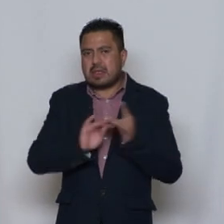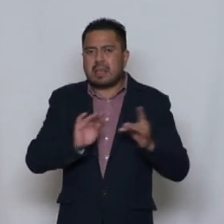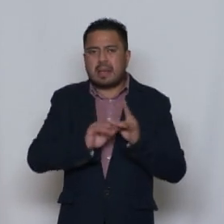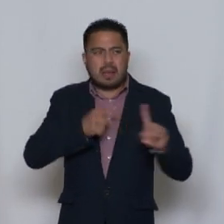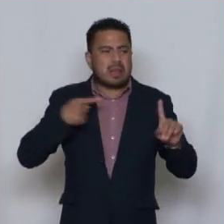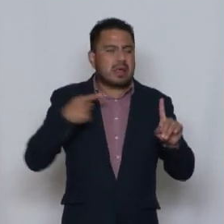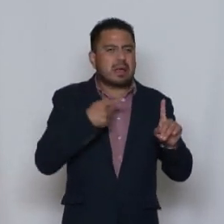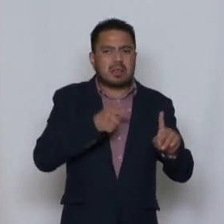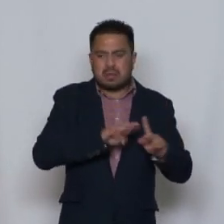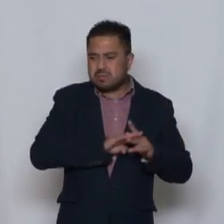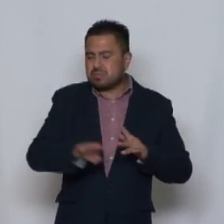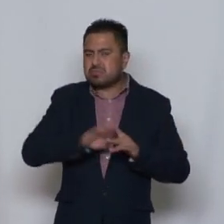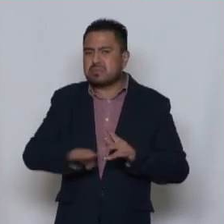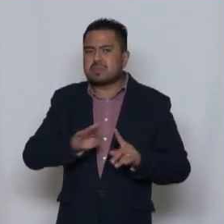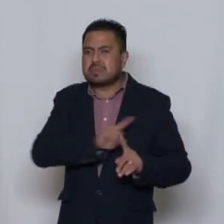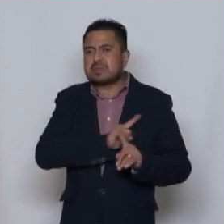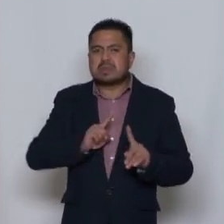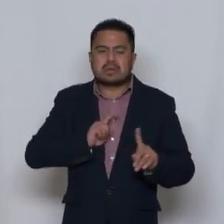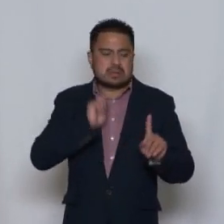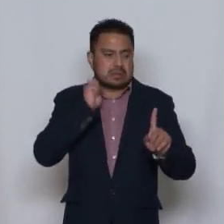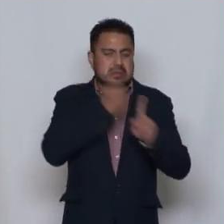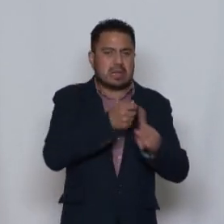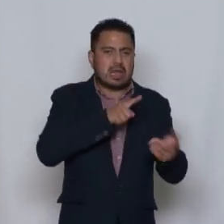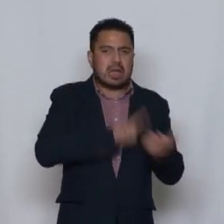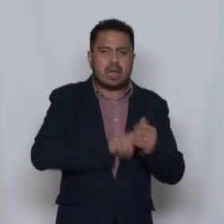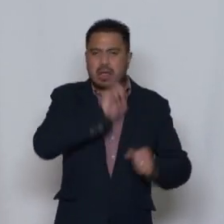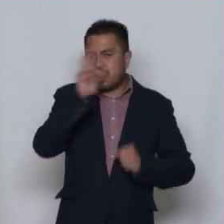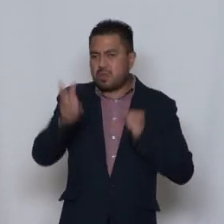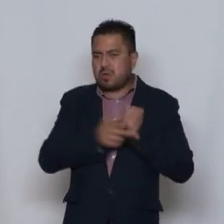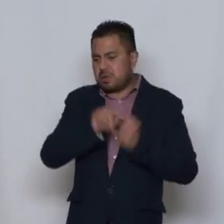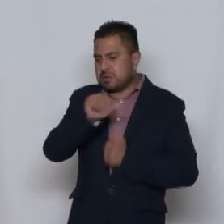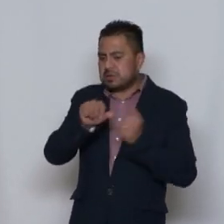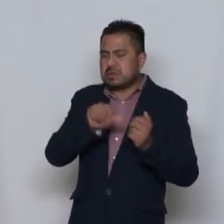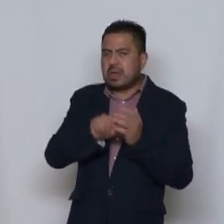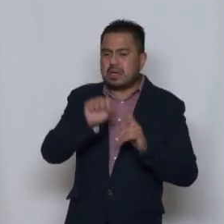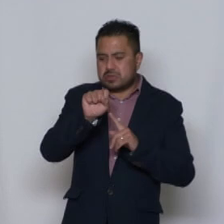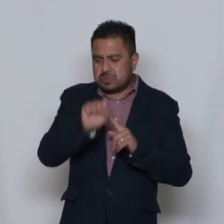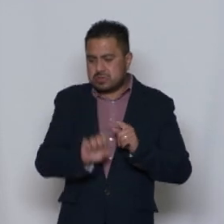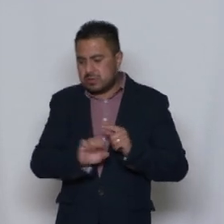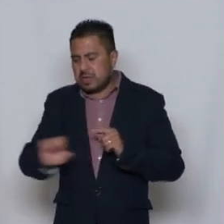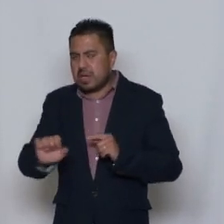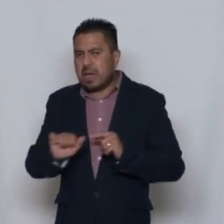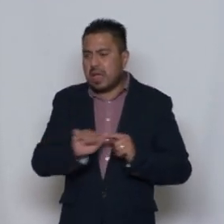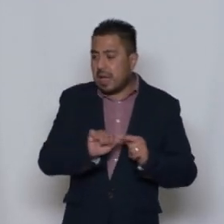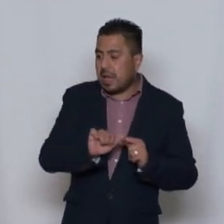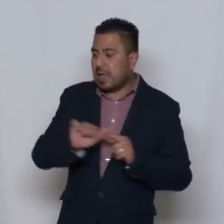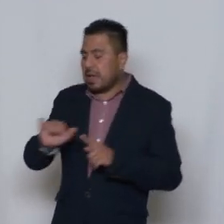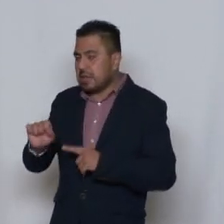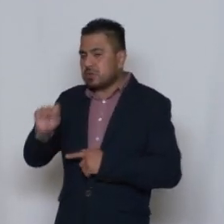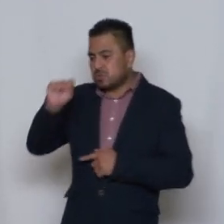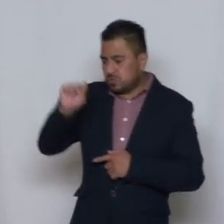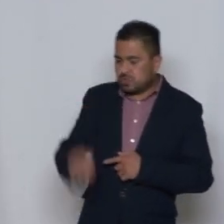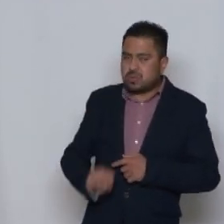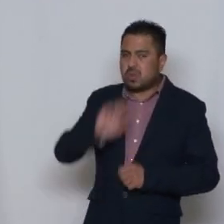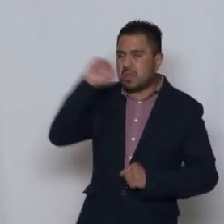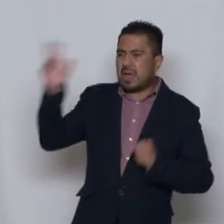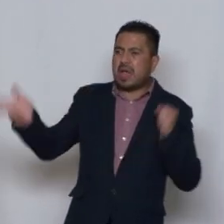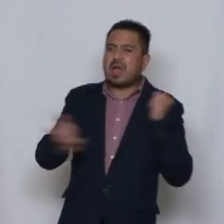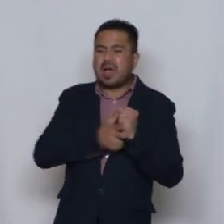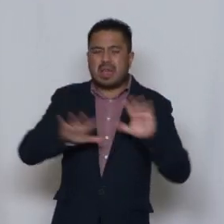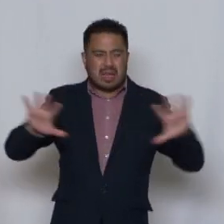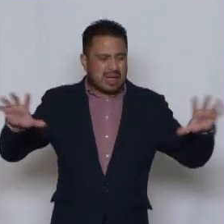dirección de la migración que predomina desde Europa Central es de sureste a sur. Las poblaciones de Europa se